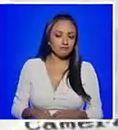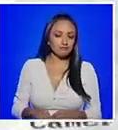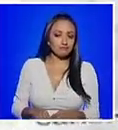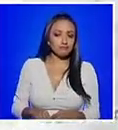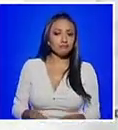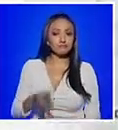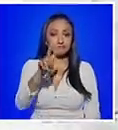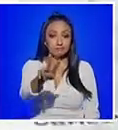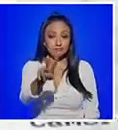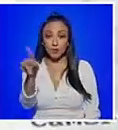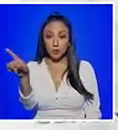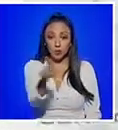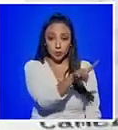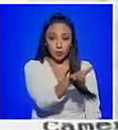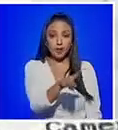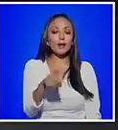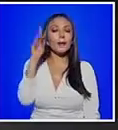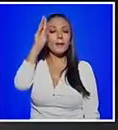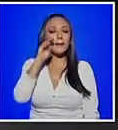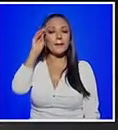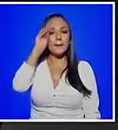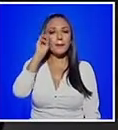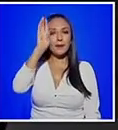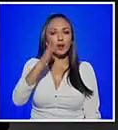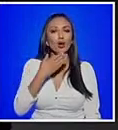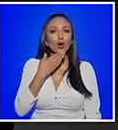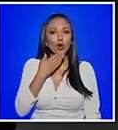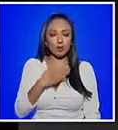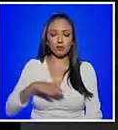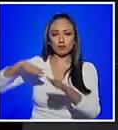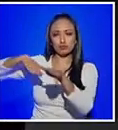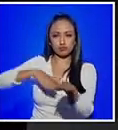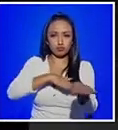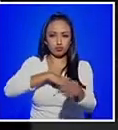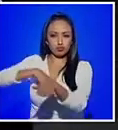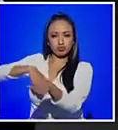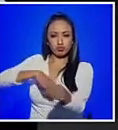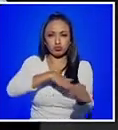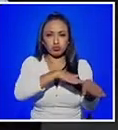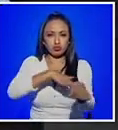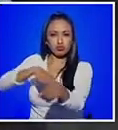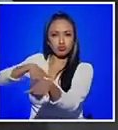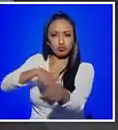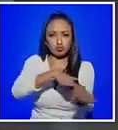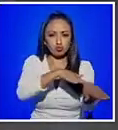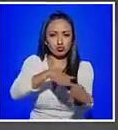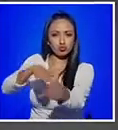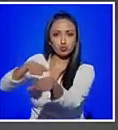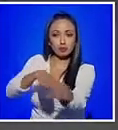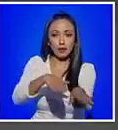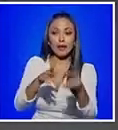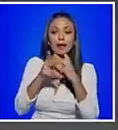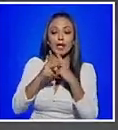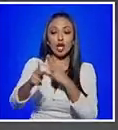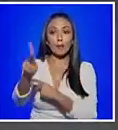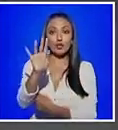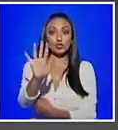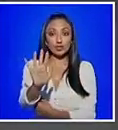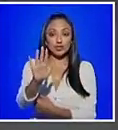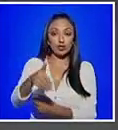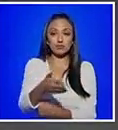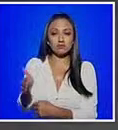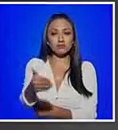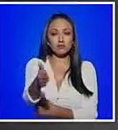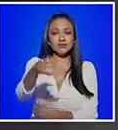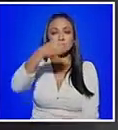En cámaras quedó registrada la persecución. Los asesinos los venían siguiendo y fue a la altura del sector La Soledad en el kilómetro 5 de la vía Buena